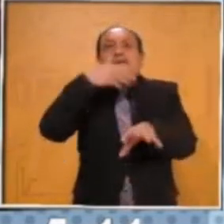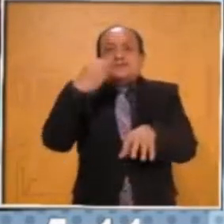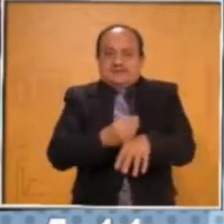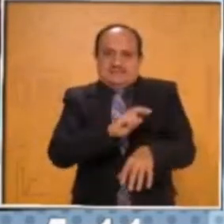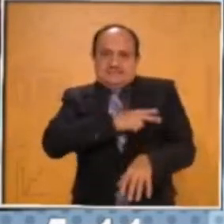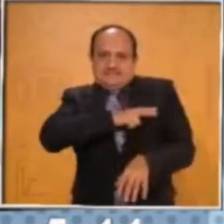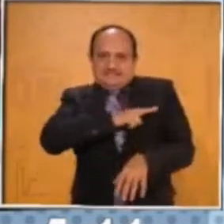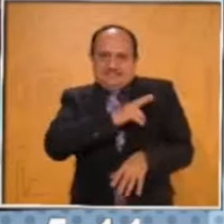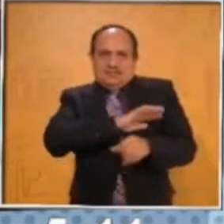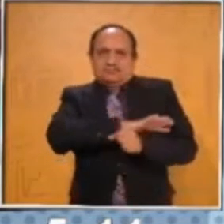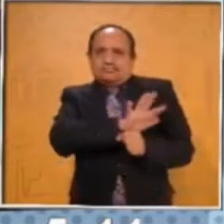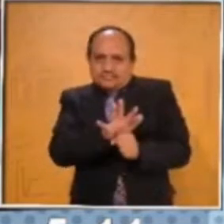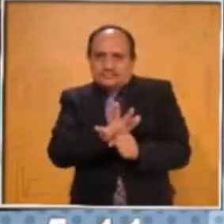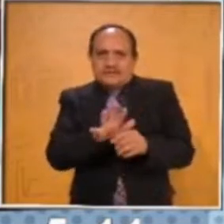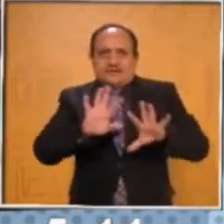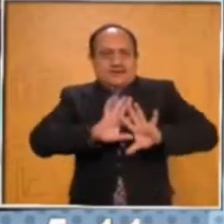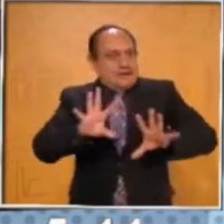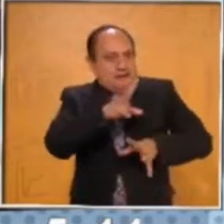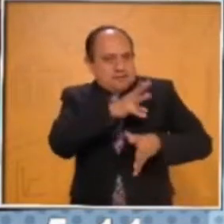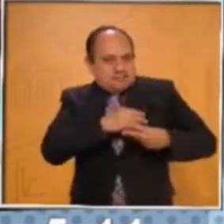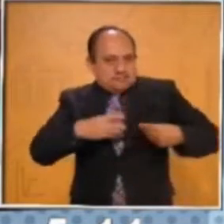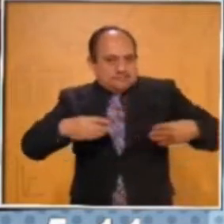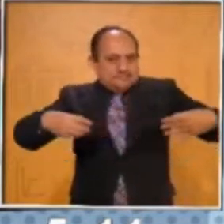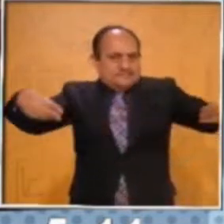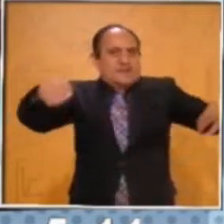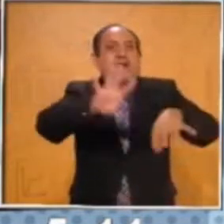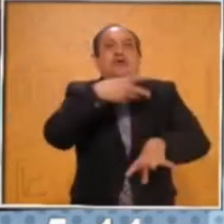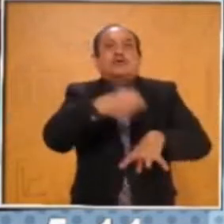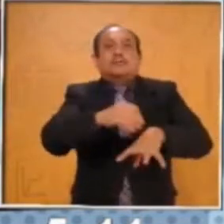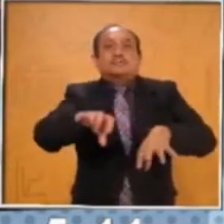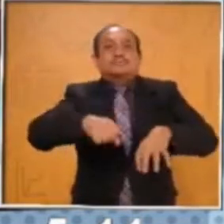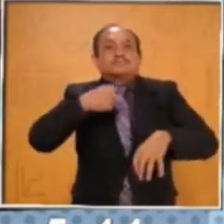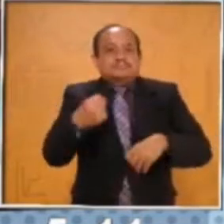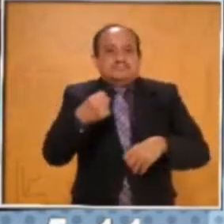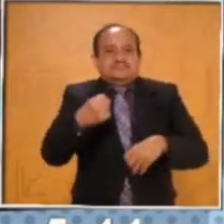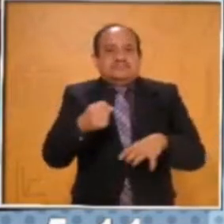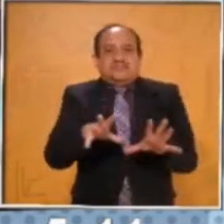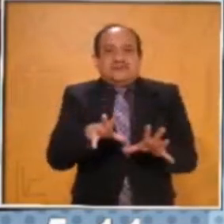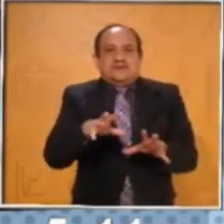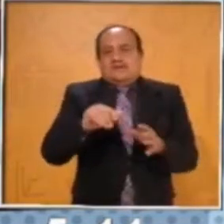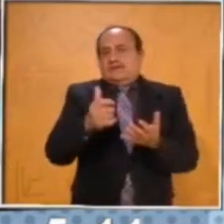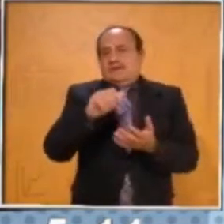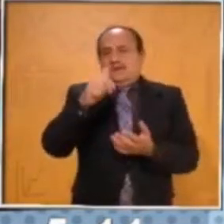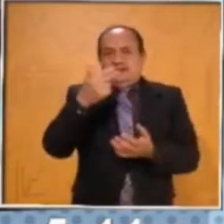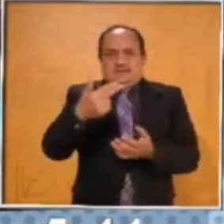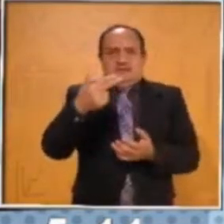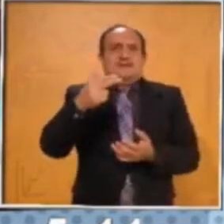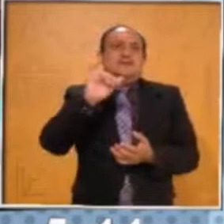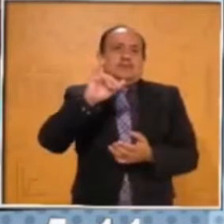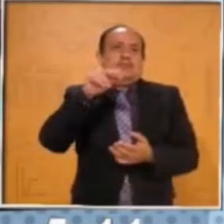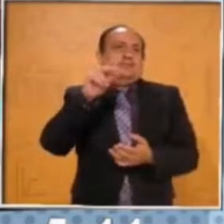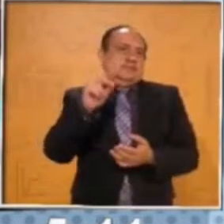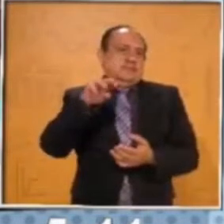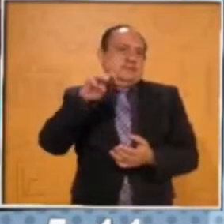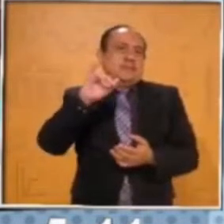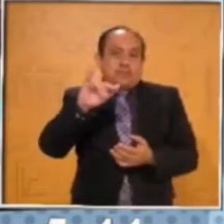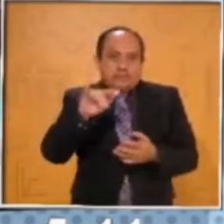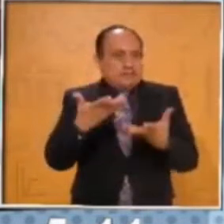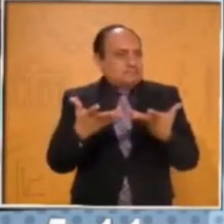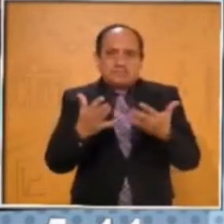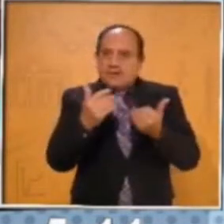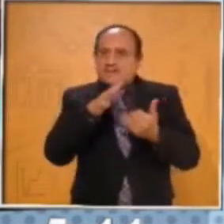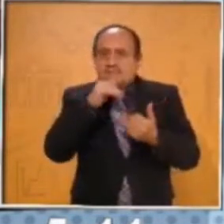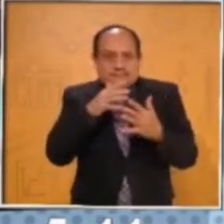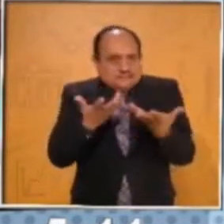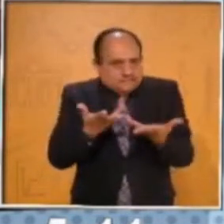virus que la ayudarían a alimentarse. Nuevamente, el SARS, el H1N1, pero no tenía éxito